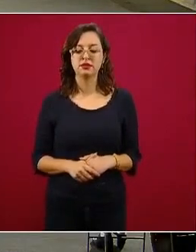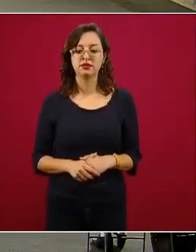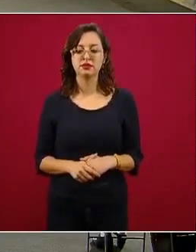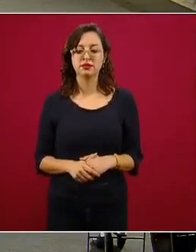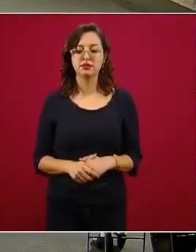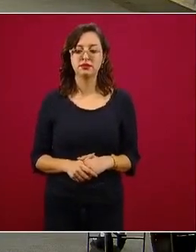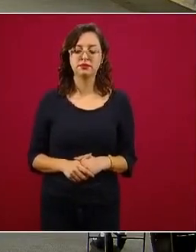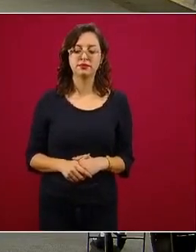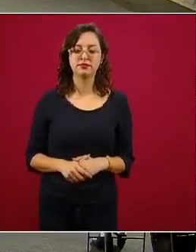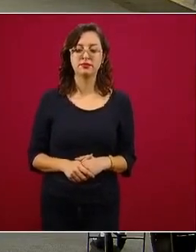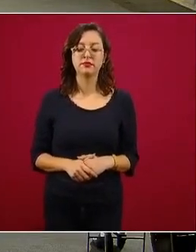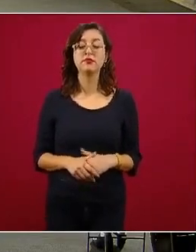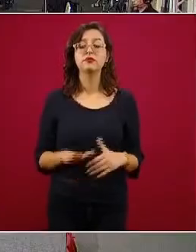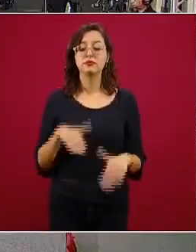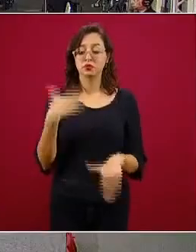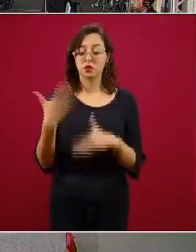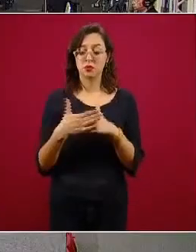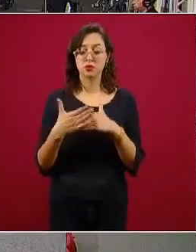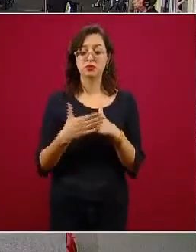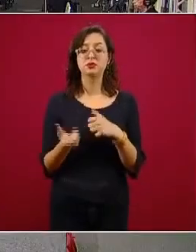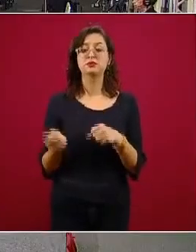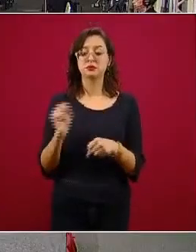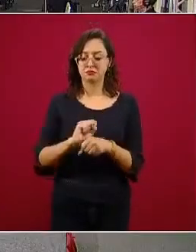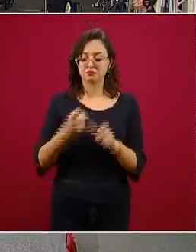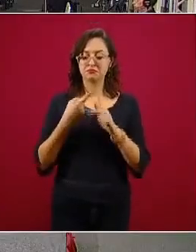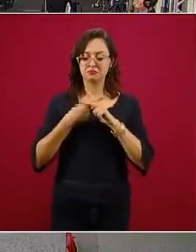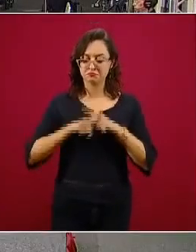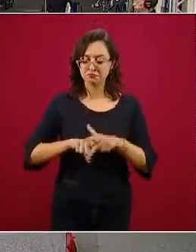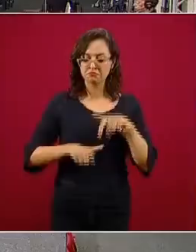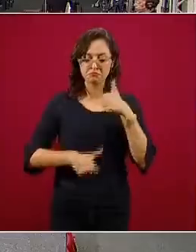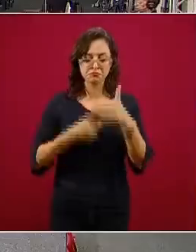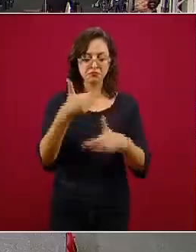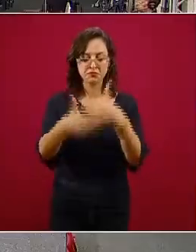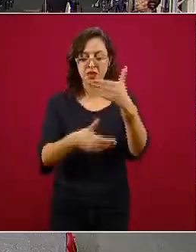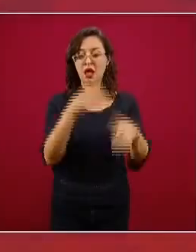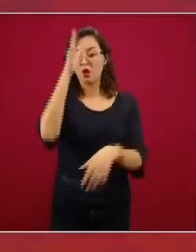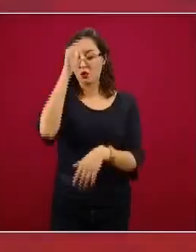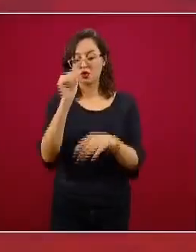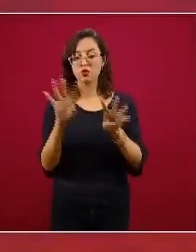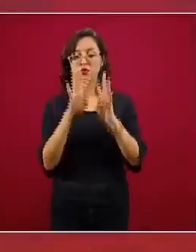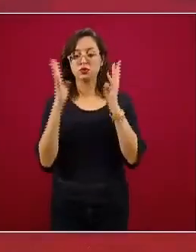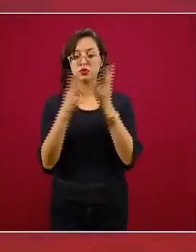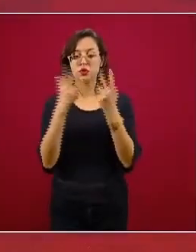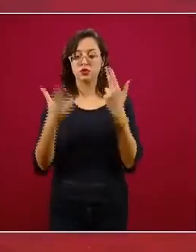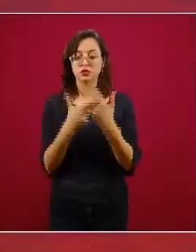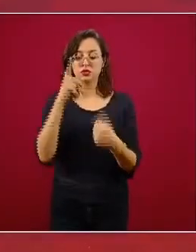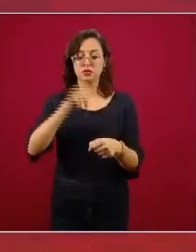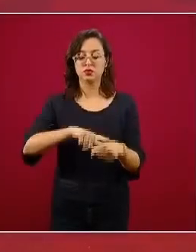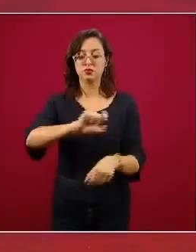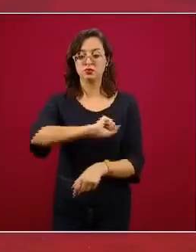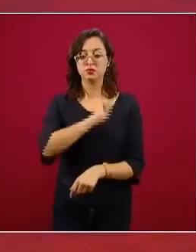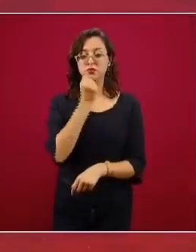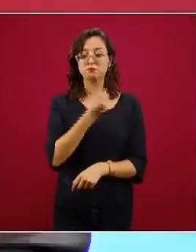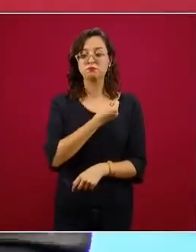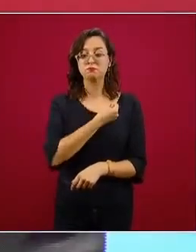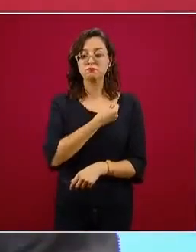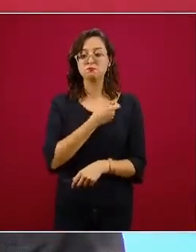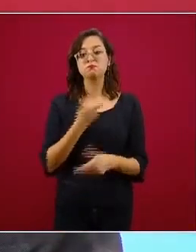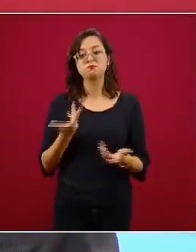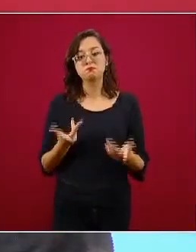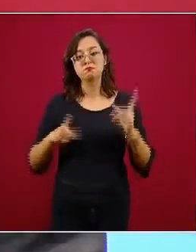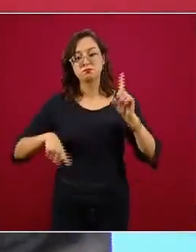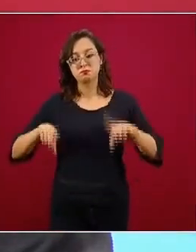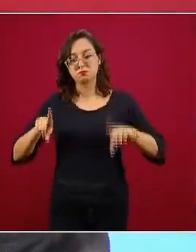doctor? Empieza el proceso de implantación la próxima semana, ese fue el acuerdo del Consejo Nacional de Salud y depende de que